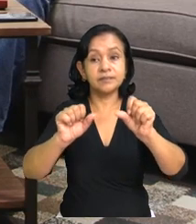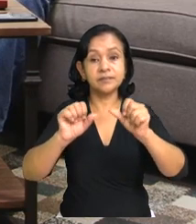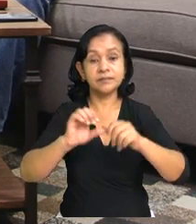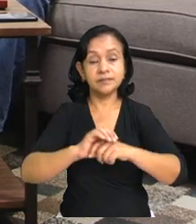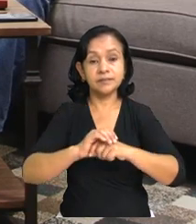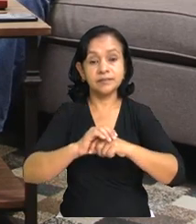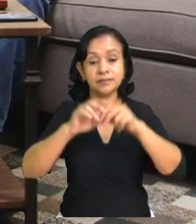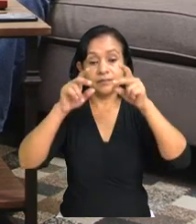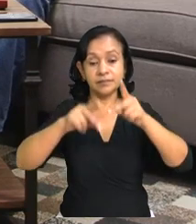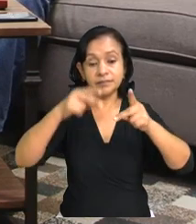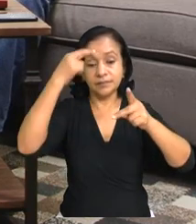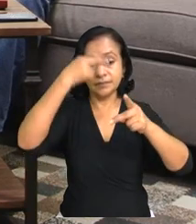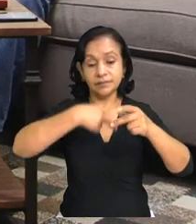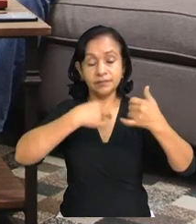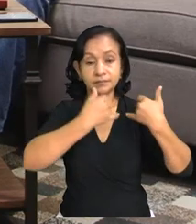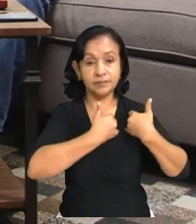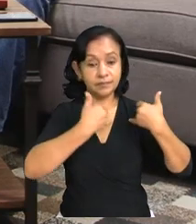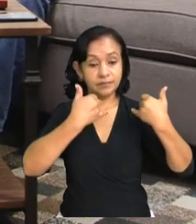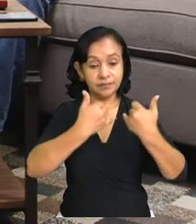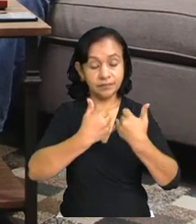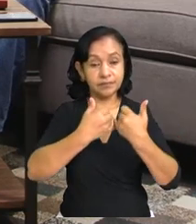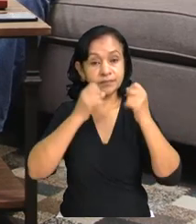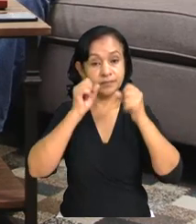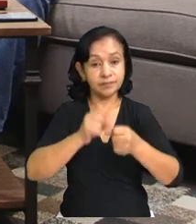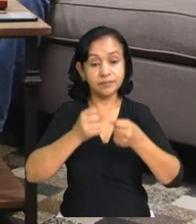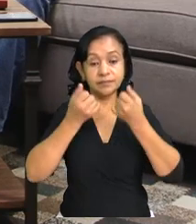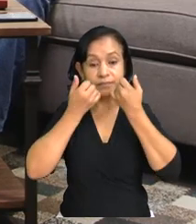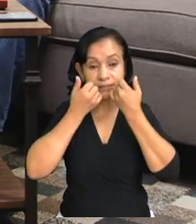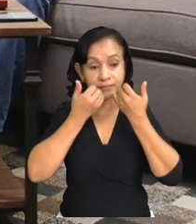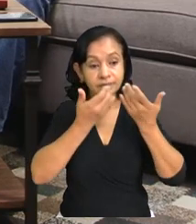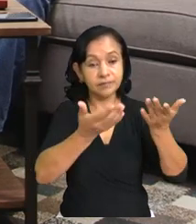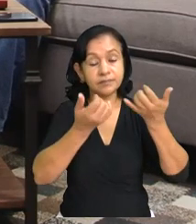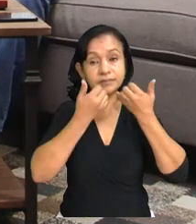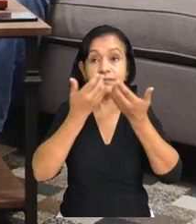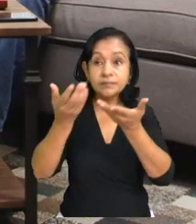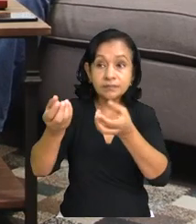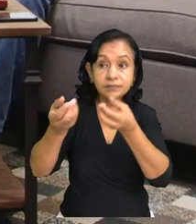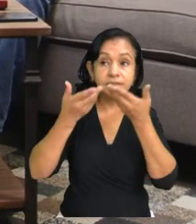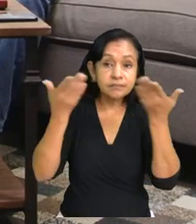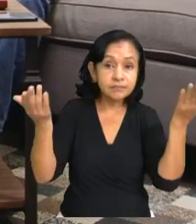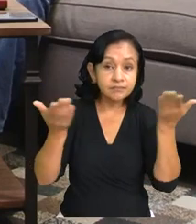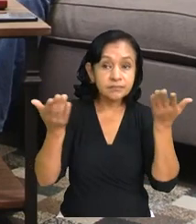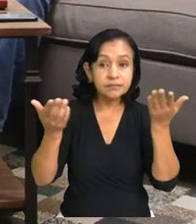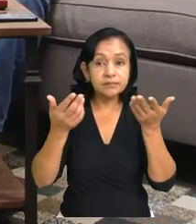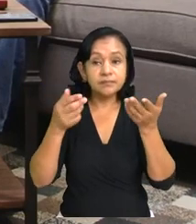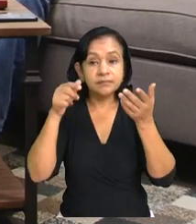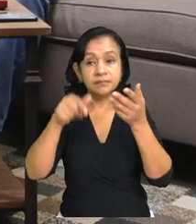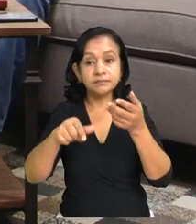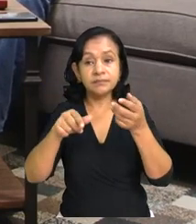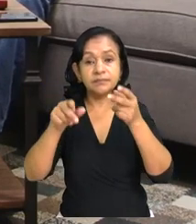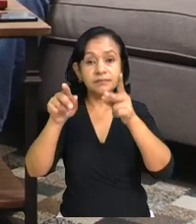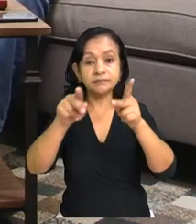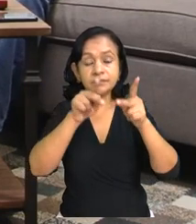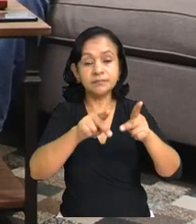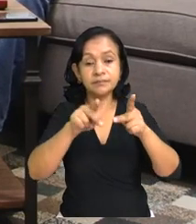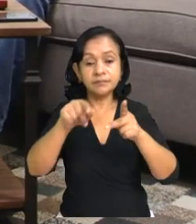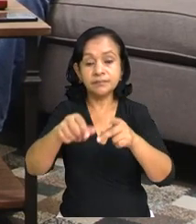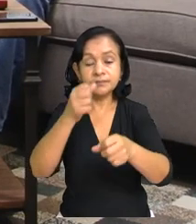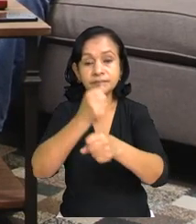de las autoridades institucionales que permitan estarse informando, retroalimentando cómo va la cosa, como del técnico que está en el